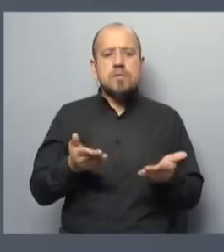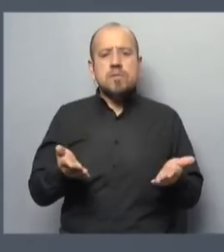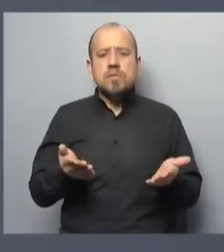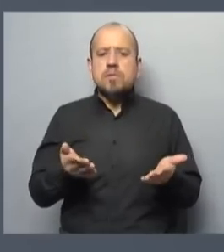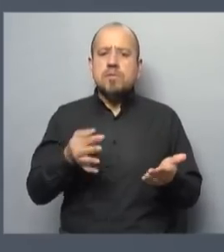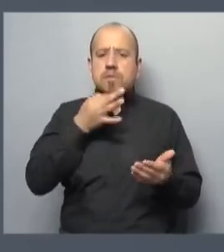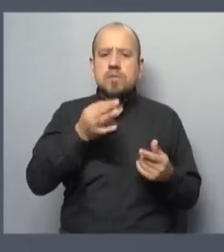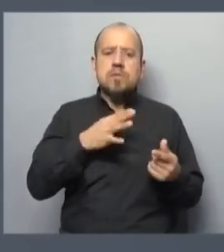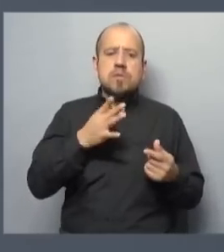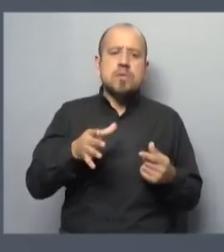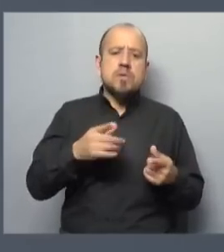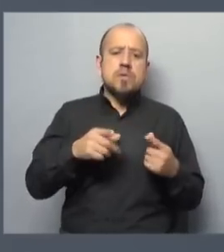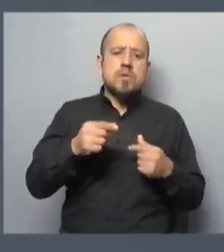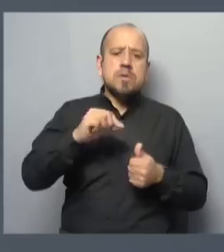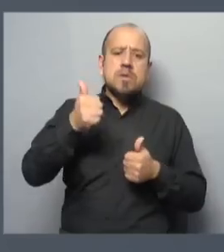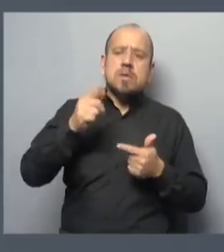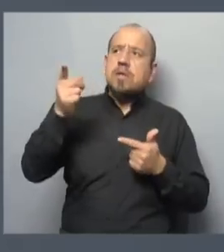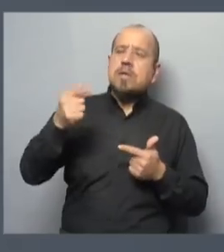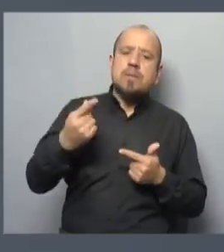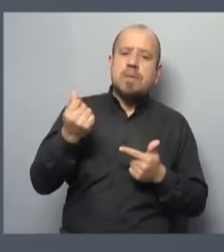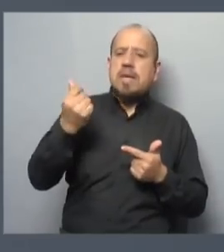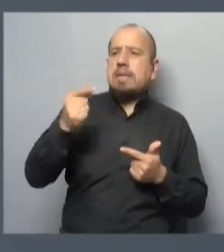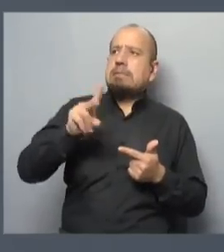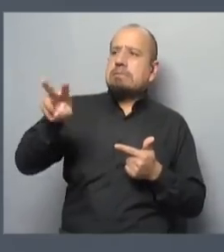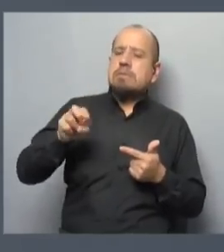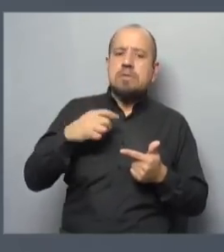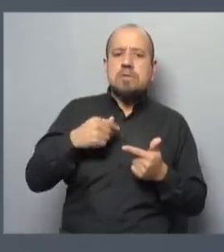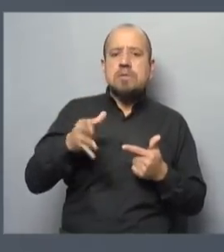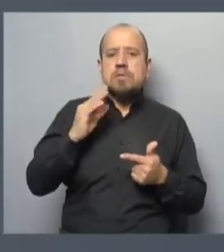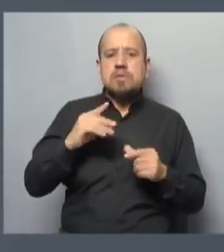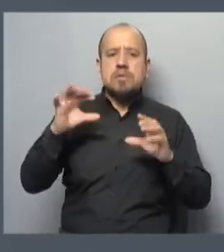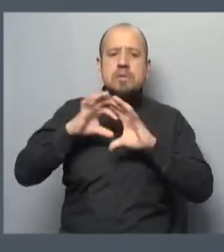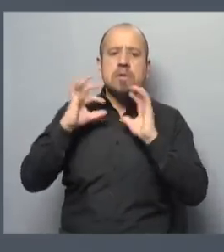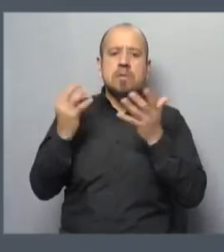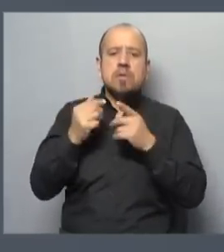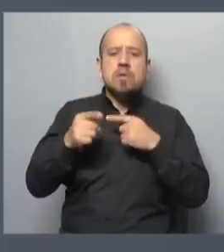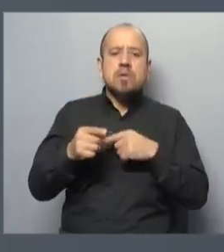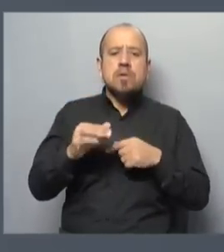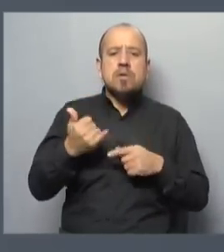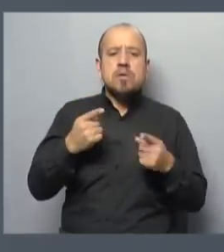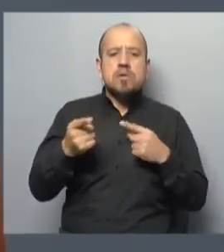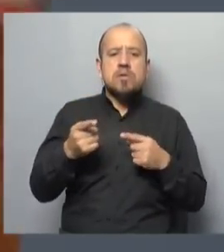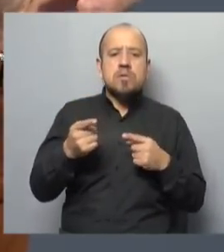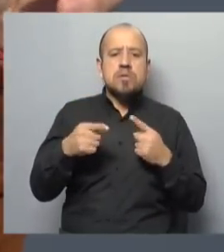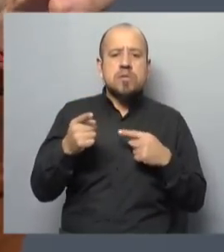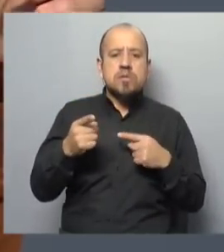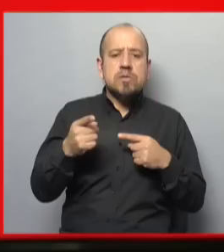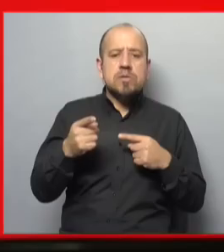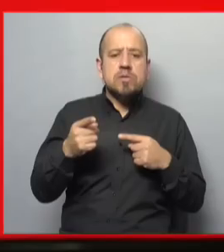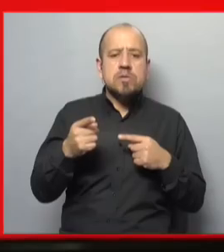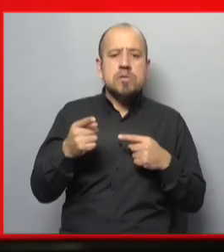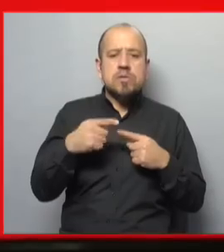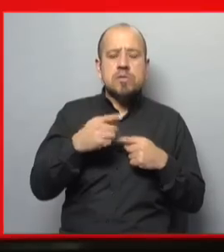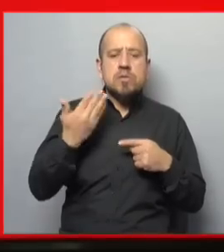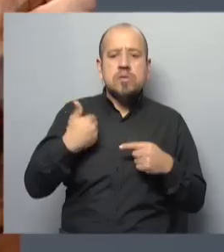no así tenemos que si esto vienen ganando plata les tenemos que y si no salimos campeón andamos ahí y ya estamos mirando a ver si no brilla si no está